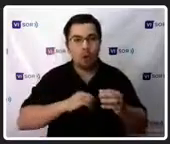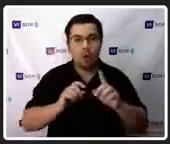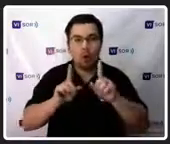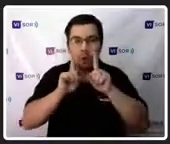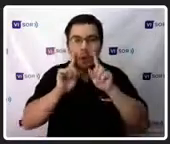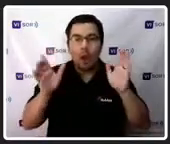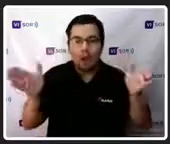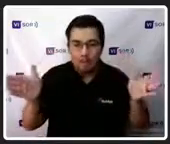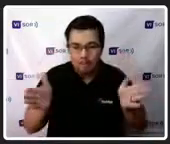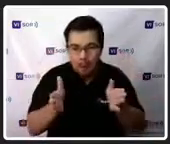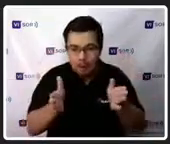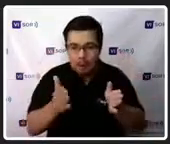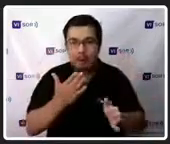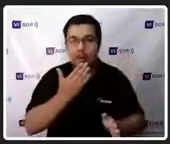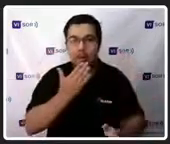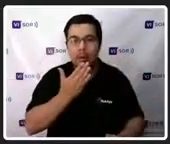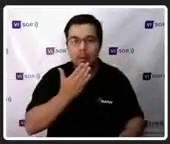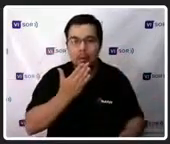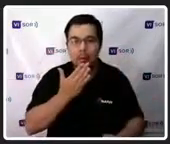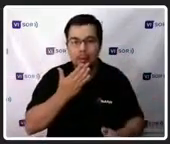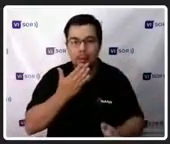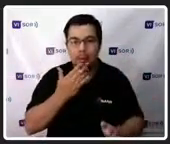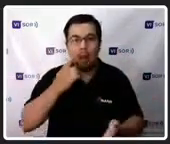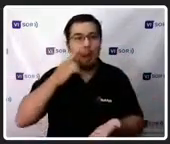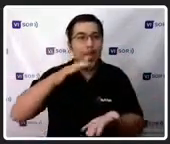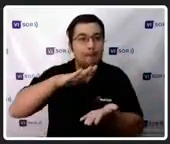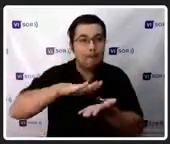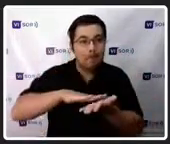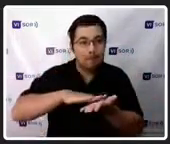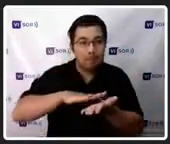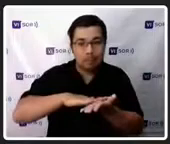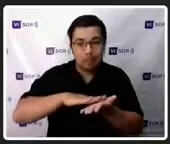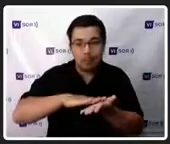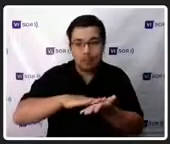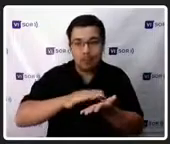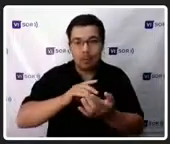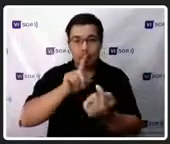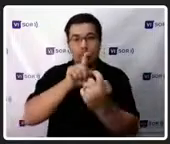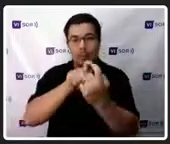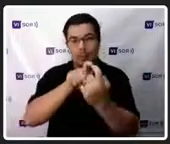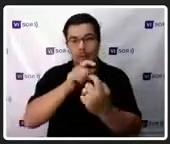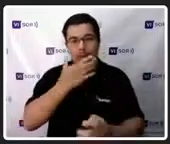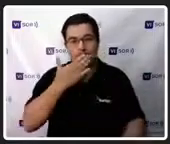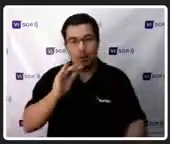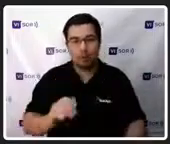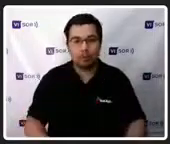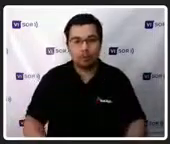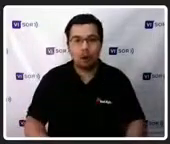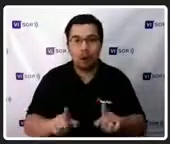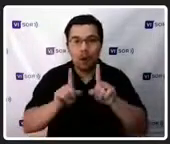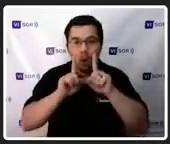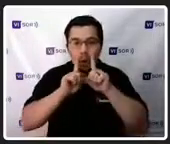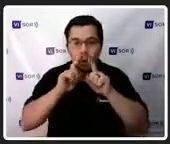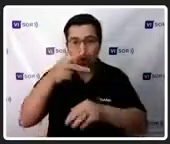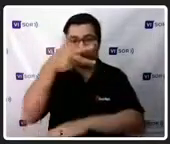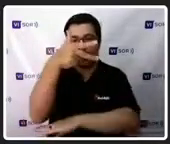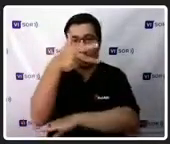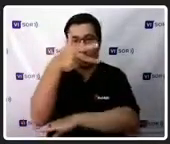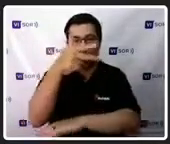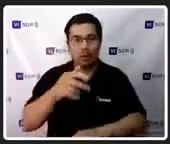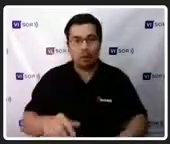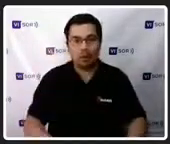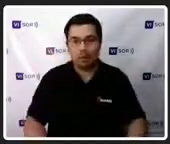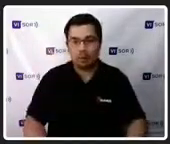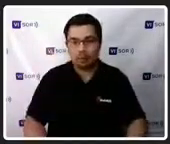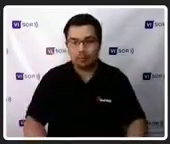dar. Aplicamos mucha tecnología, por supuesto. De hecho, me atrevo a decir que los hoteles de 14 habitaciones creo que somos los que más tecnología aplica y tiene, porque obviamente lo